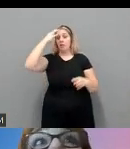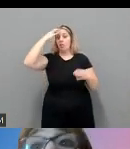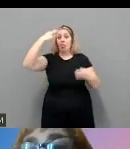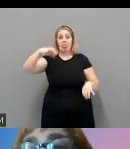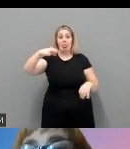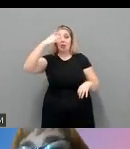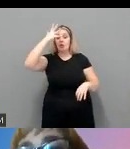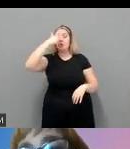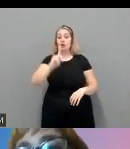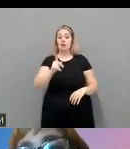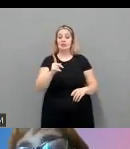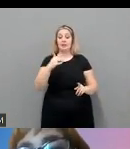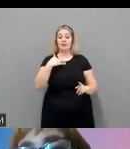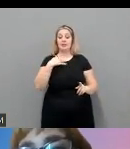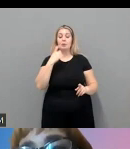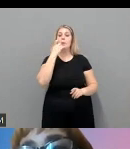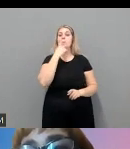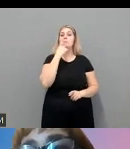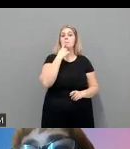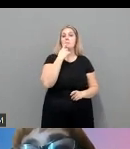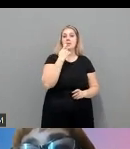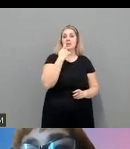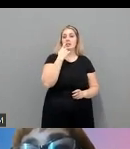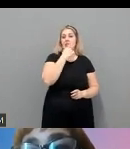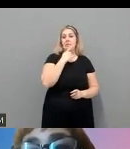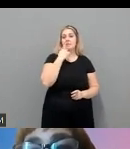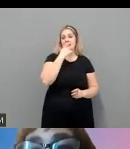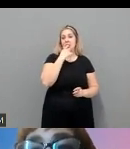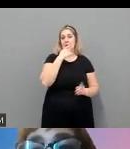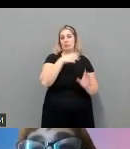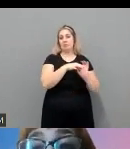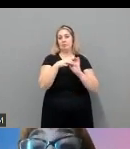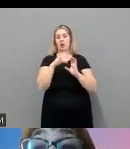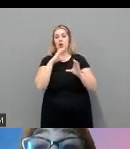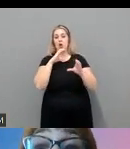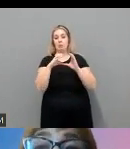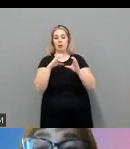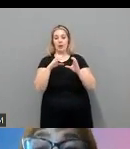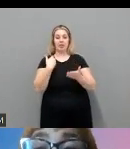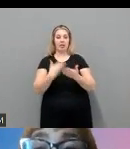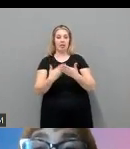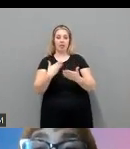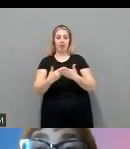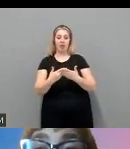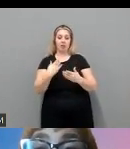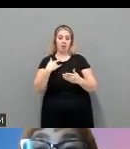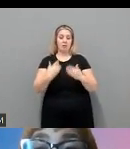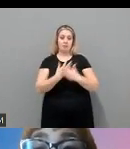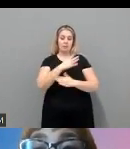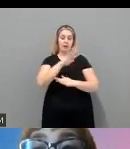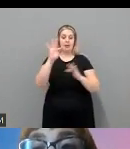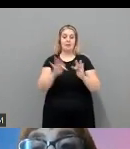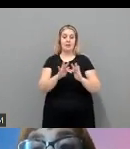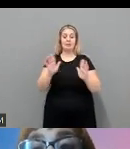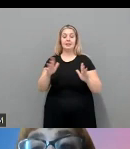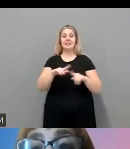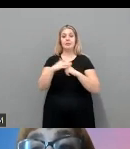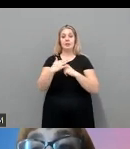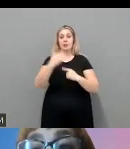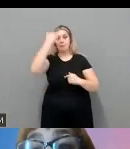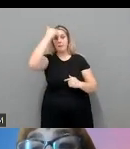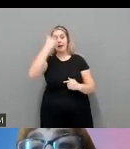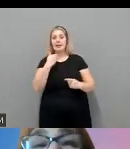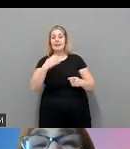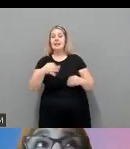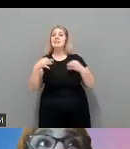Esos mitos asociados a la comunicación que se han evidenciado a lo largo de la mañana y que en el caso de la parálisis cerebral muchas veces siempre